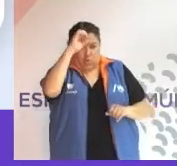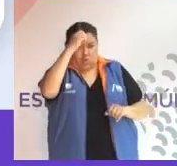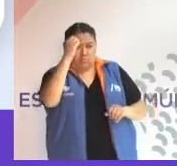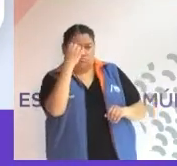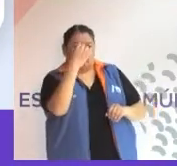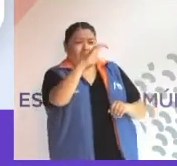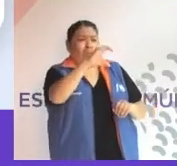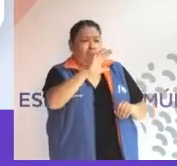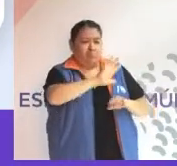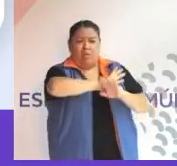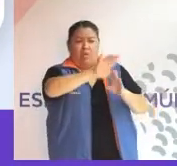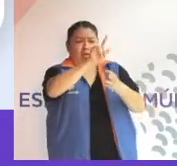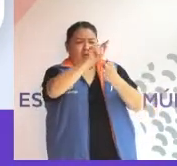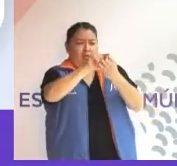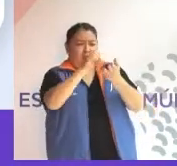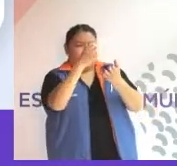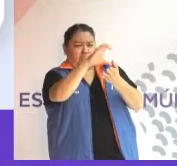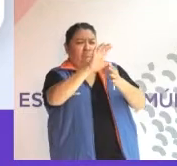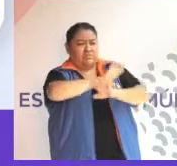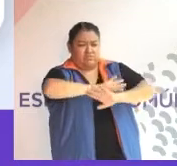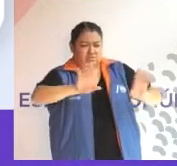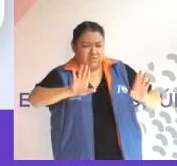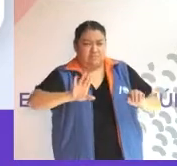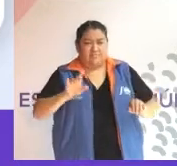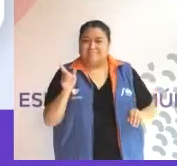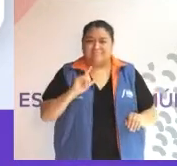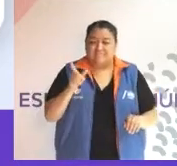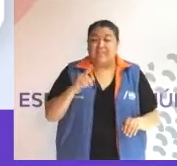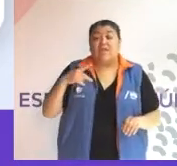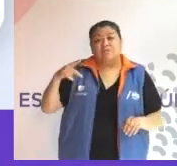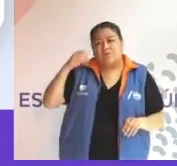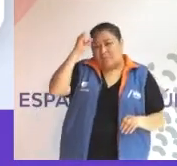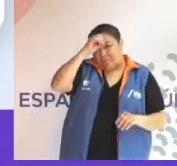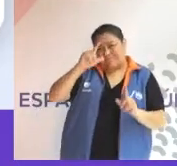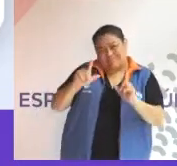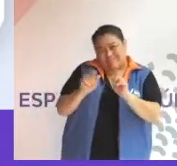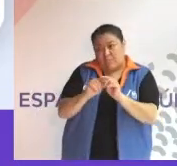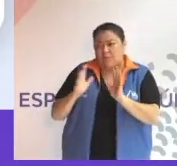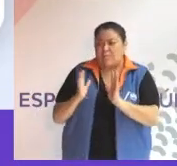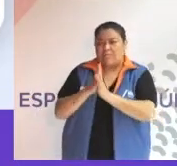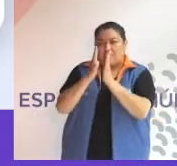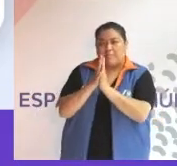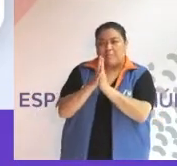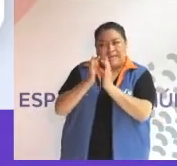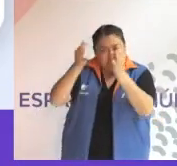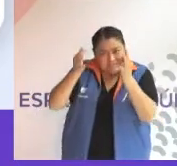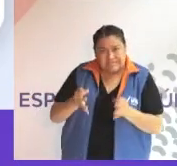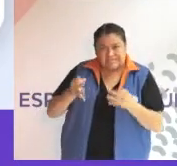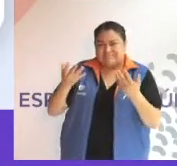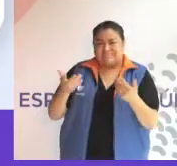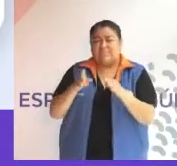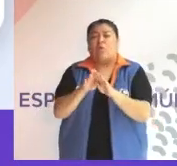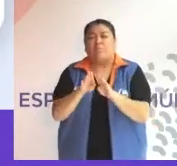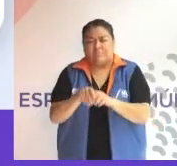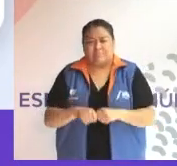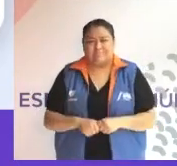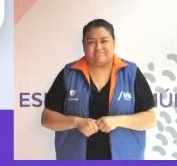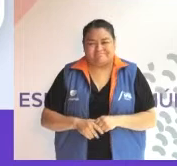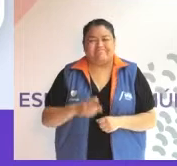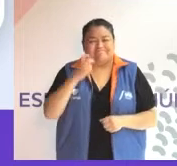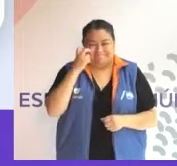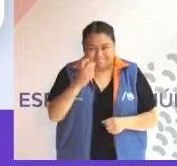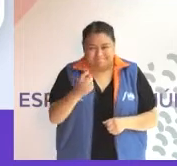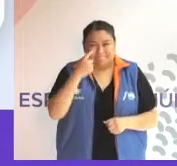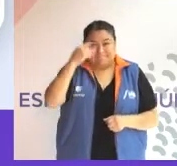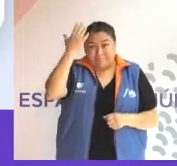di mi opinión. No, pues no, eso no es participar, eso es dar la opinión. Pero y creo que hay ejercicios bien interesantes. A mí